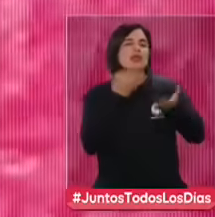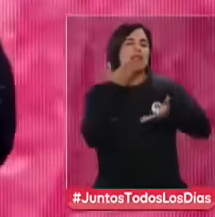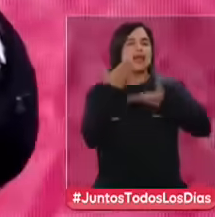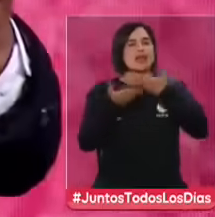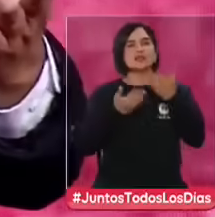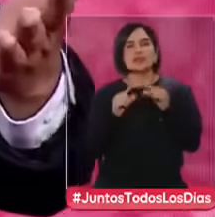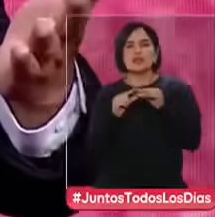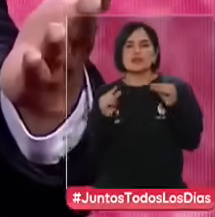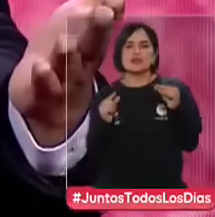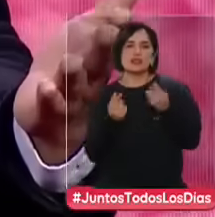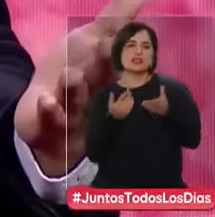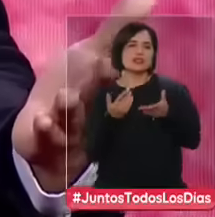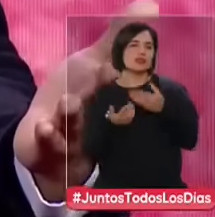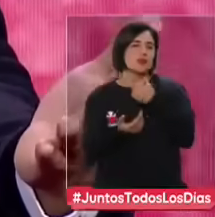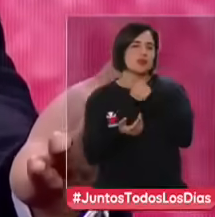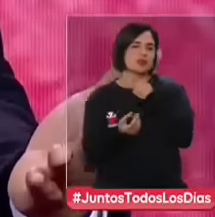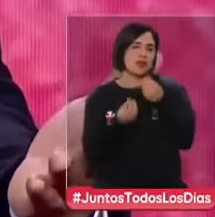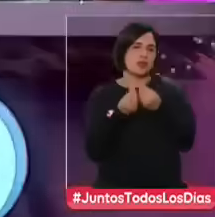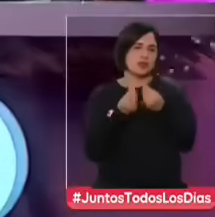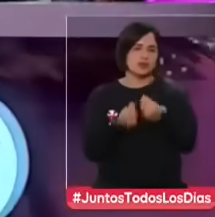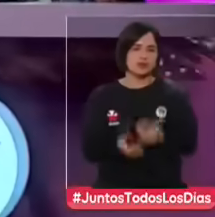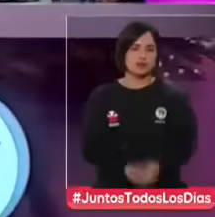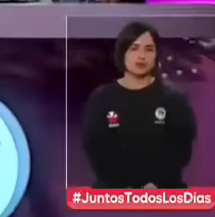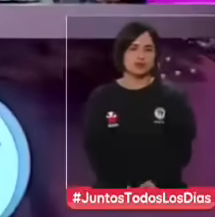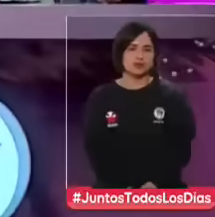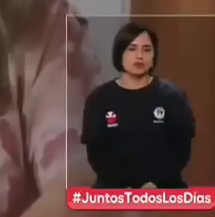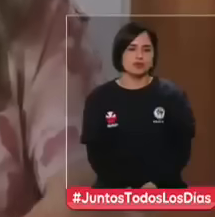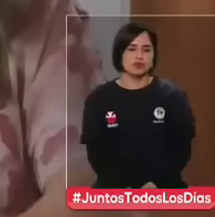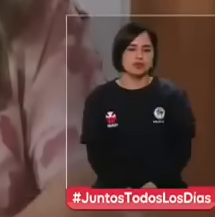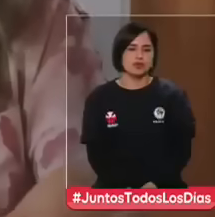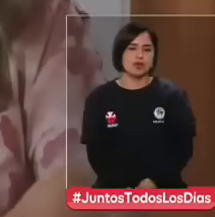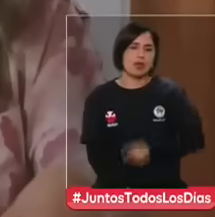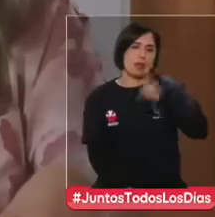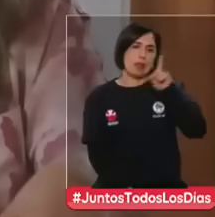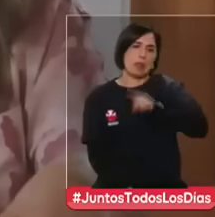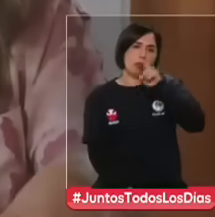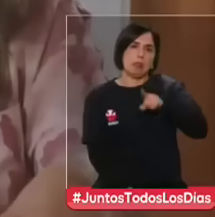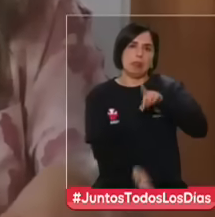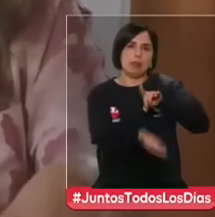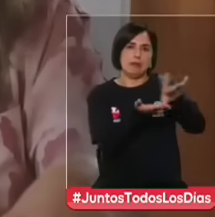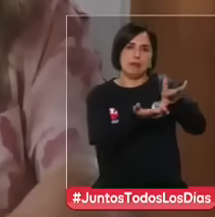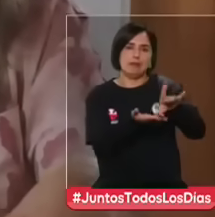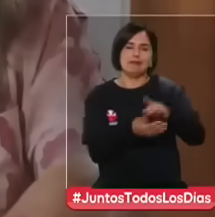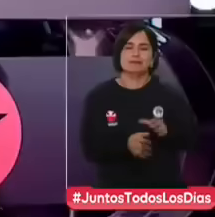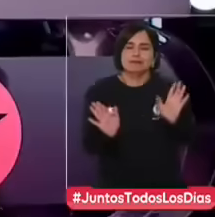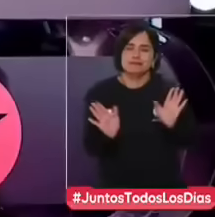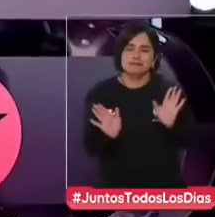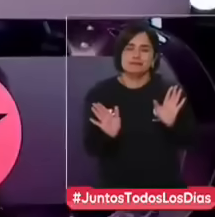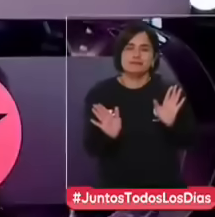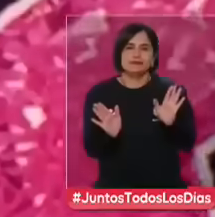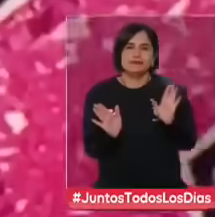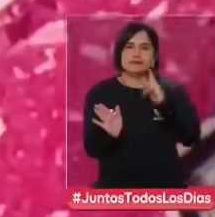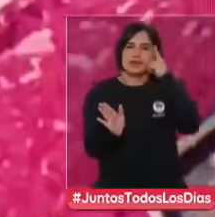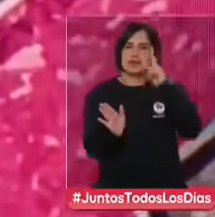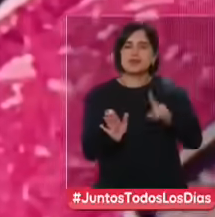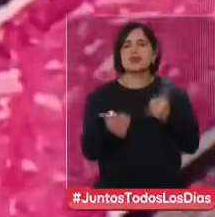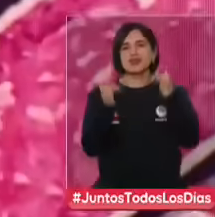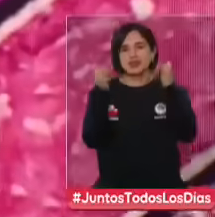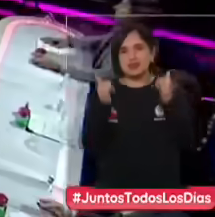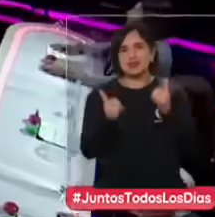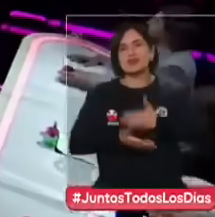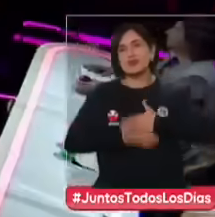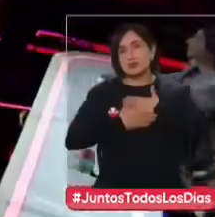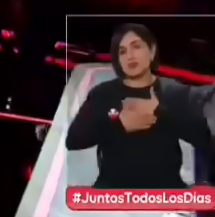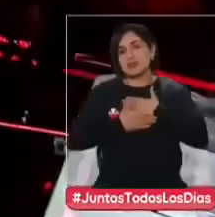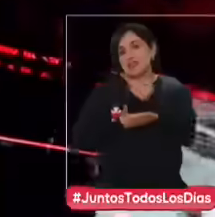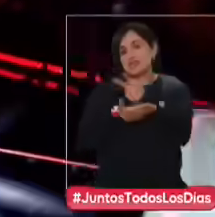Me gustaba mucho el canturreo. Me eliminaron al tiro, hay que decirlo. Pero lo pasé bien, me